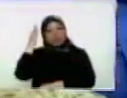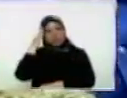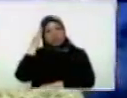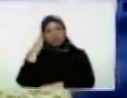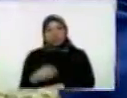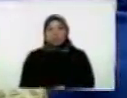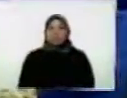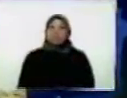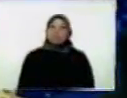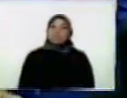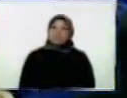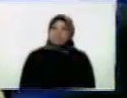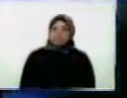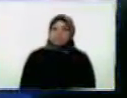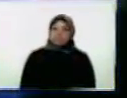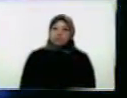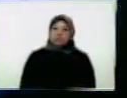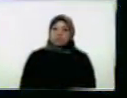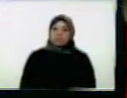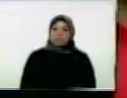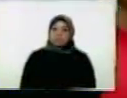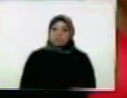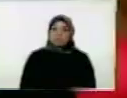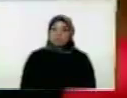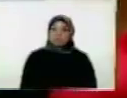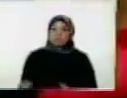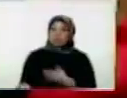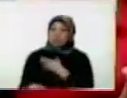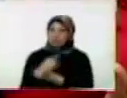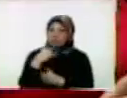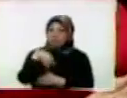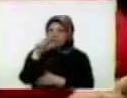correcto, no tengan duda. Las amenazas van a continuar,